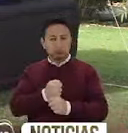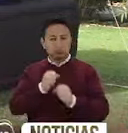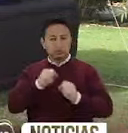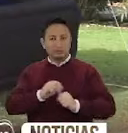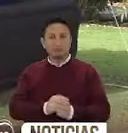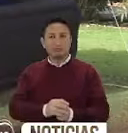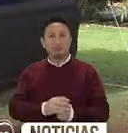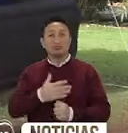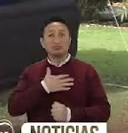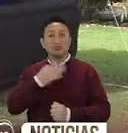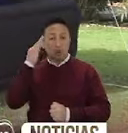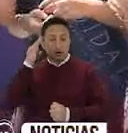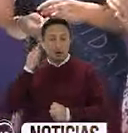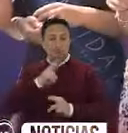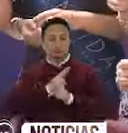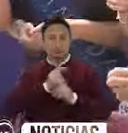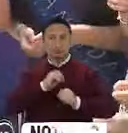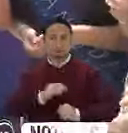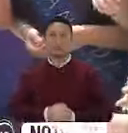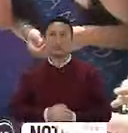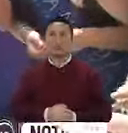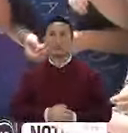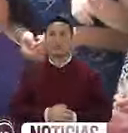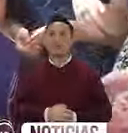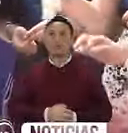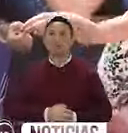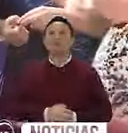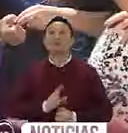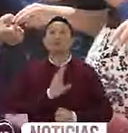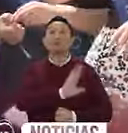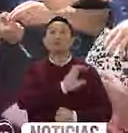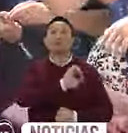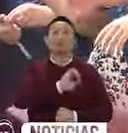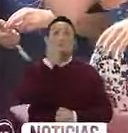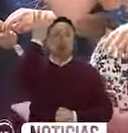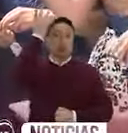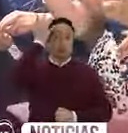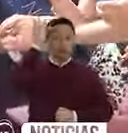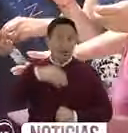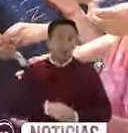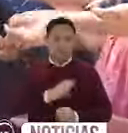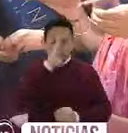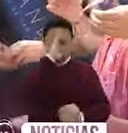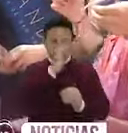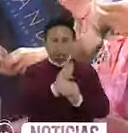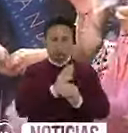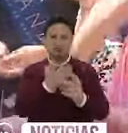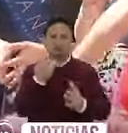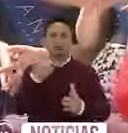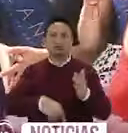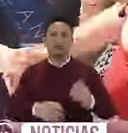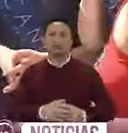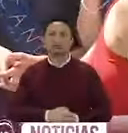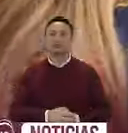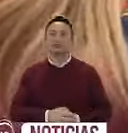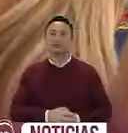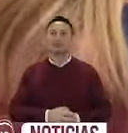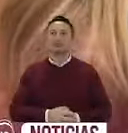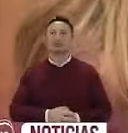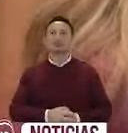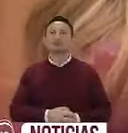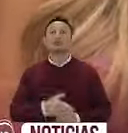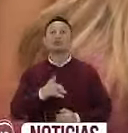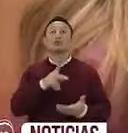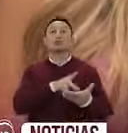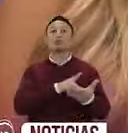sobre todo soy una mujer de resultados. Detrás del sueño de llevar la corona hay un propósito mucho más profundo. Trabajan en